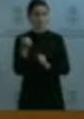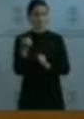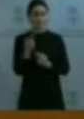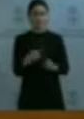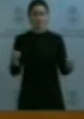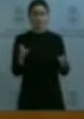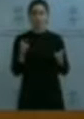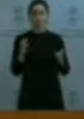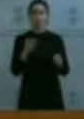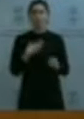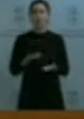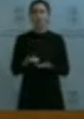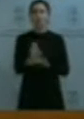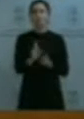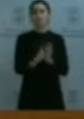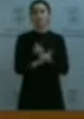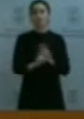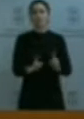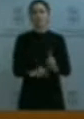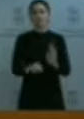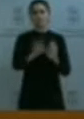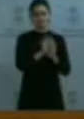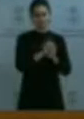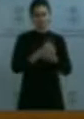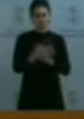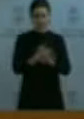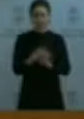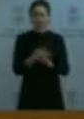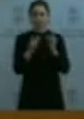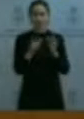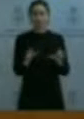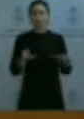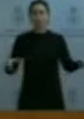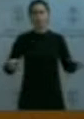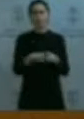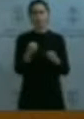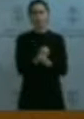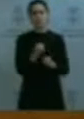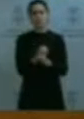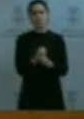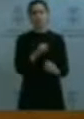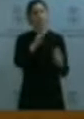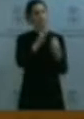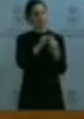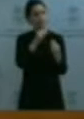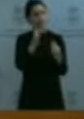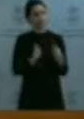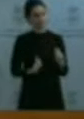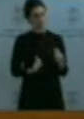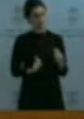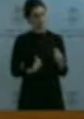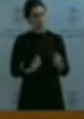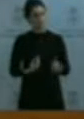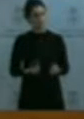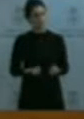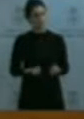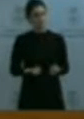punto hablamos de lo que es un grupo de trabajo, que coincide también con lo que piden los grupo